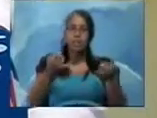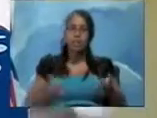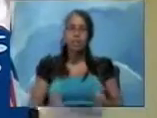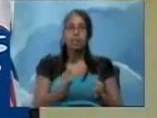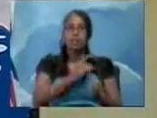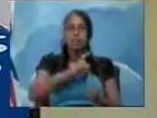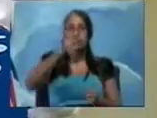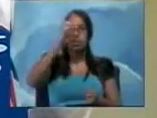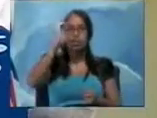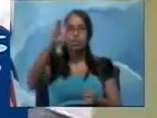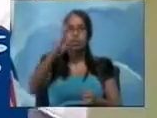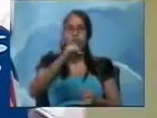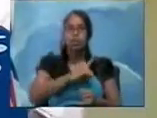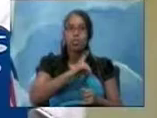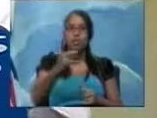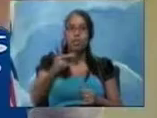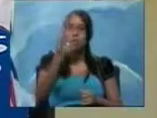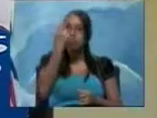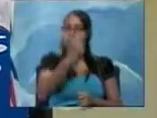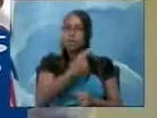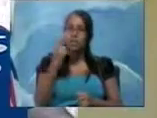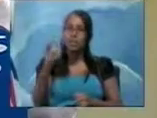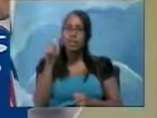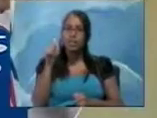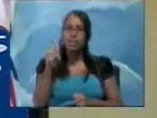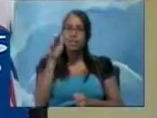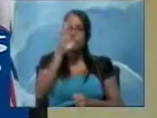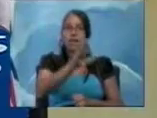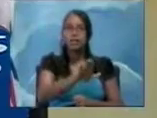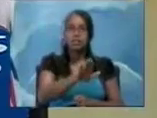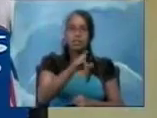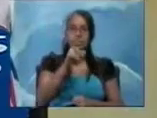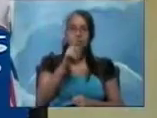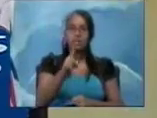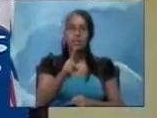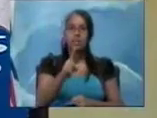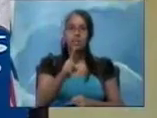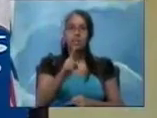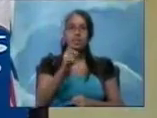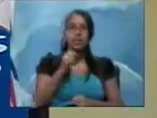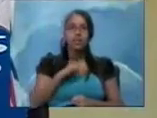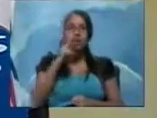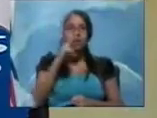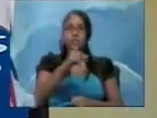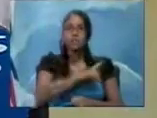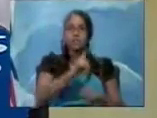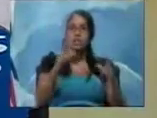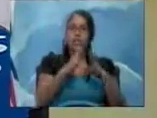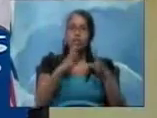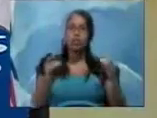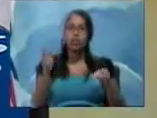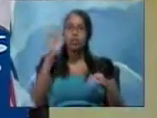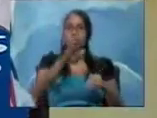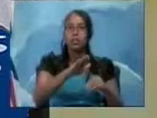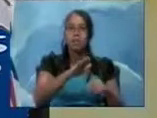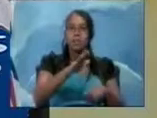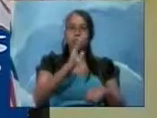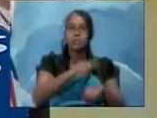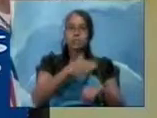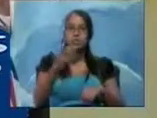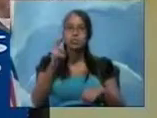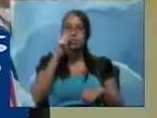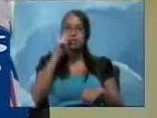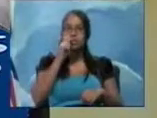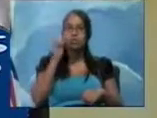de Dios El Mesías prometido Allí está y y y a la vista de todos estaba porque eh Pedro